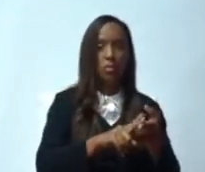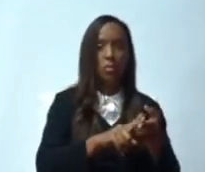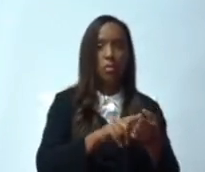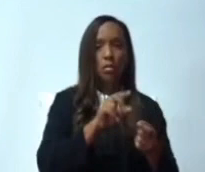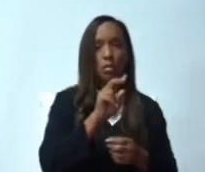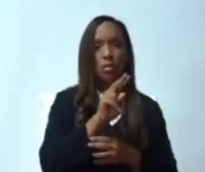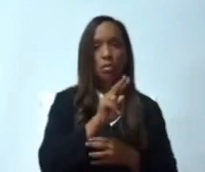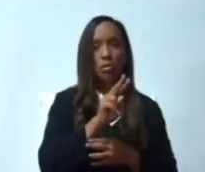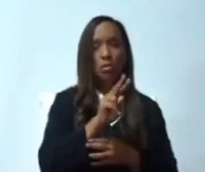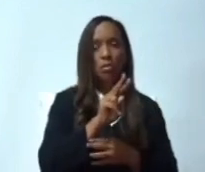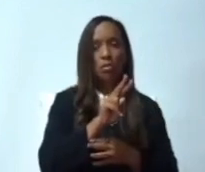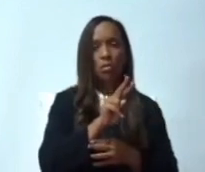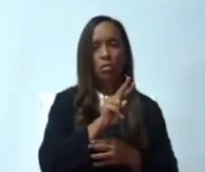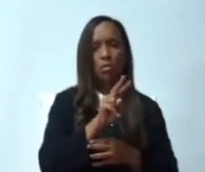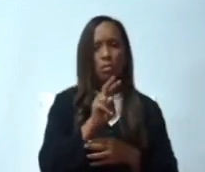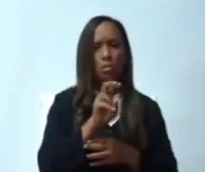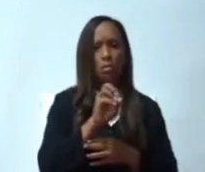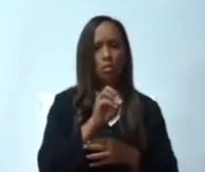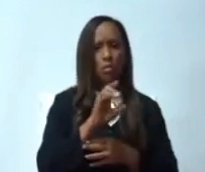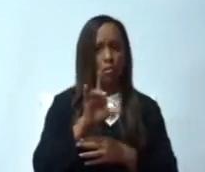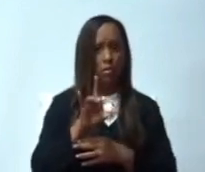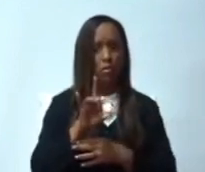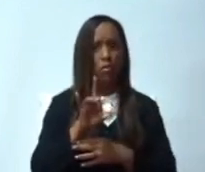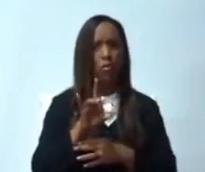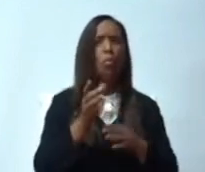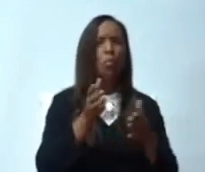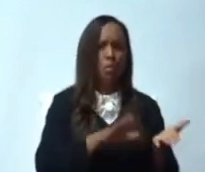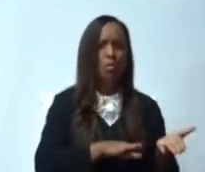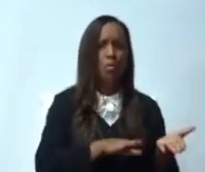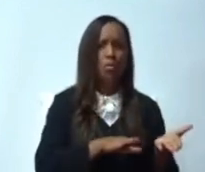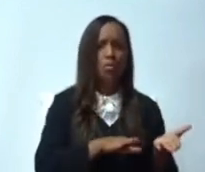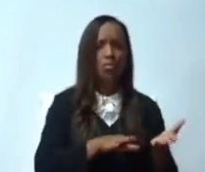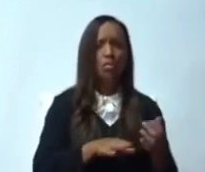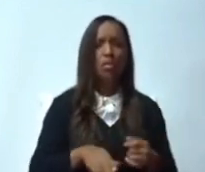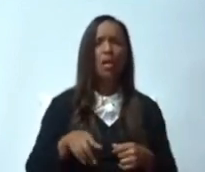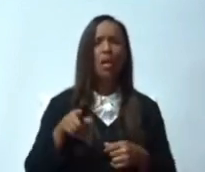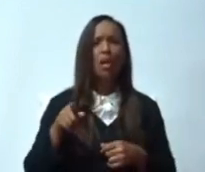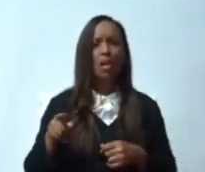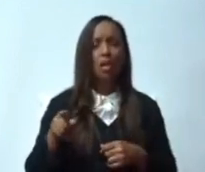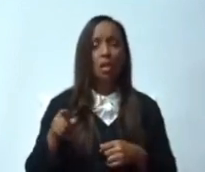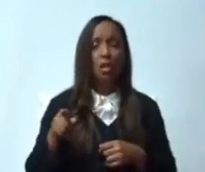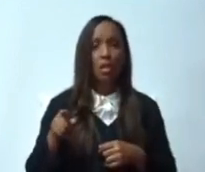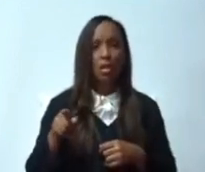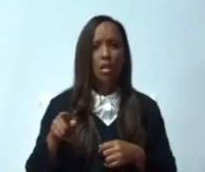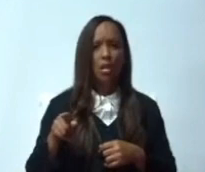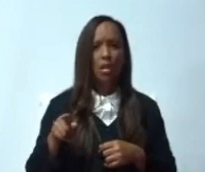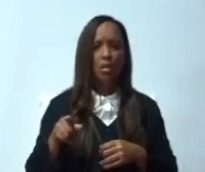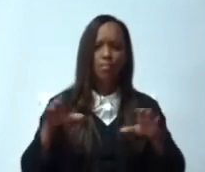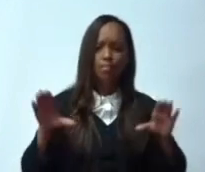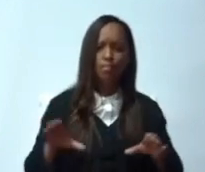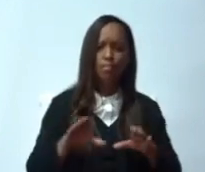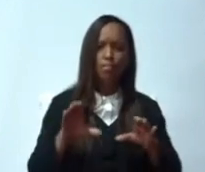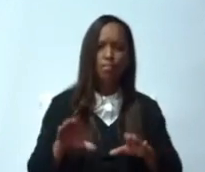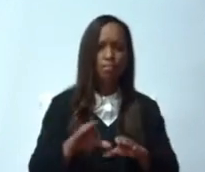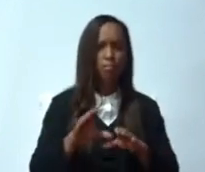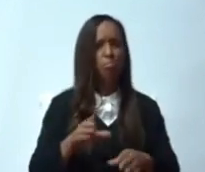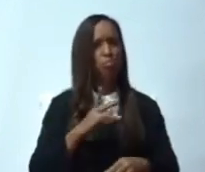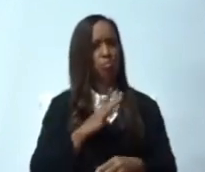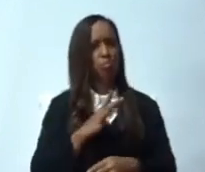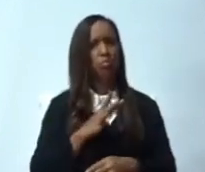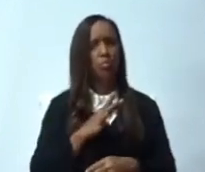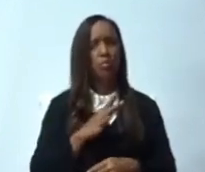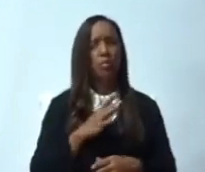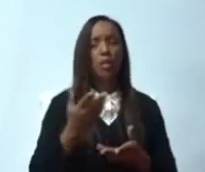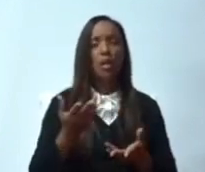un parque que va a donde está ese parque, va a iniciar la avenida, que estamos haciendo la propuesta que lleve su